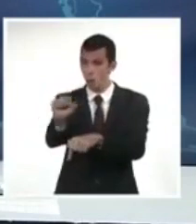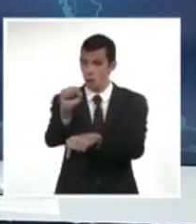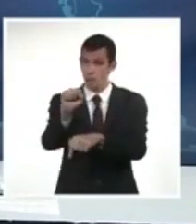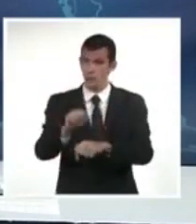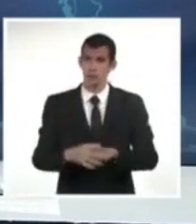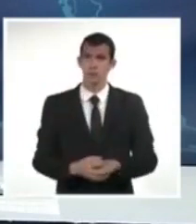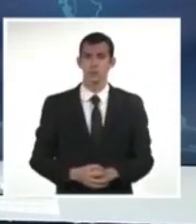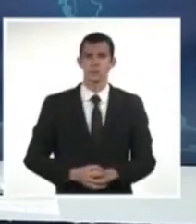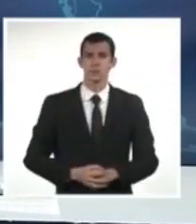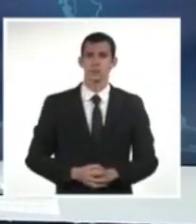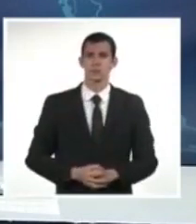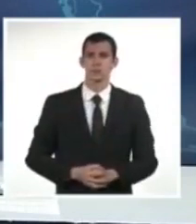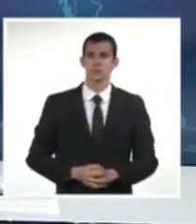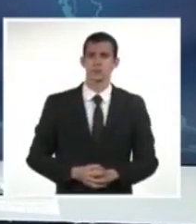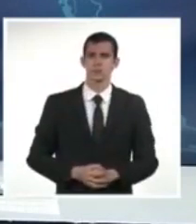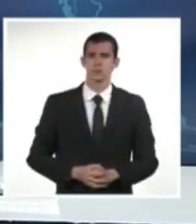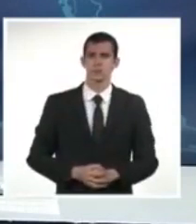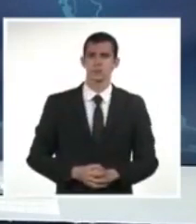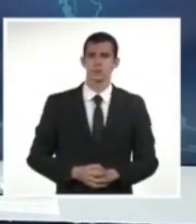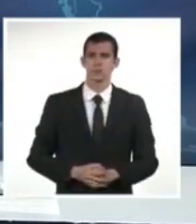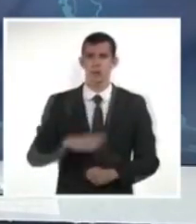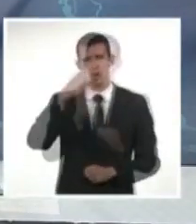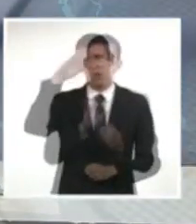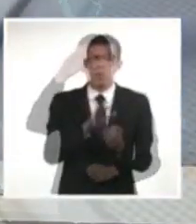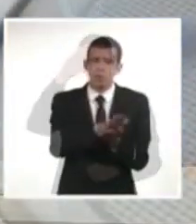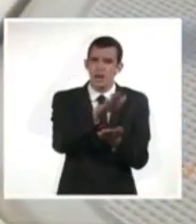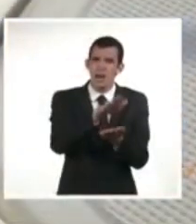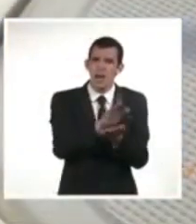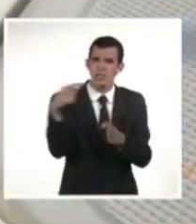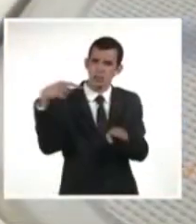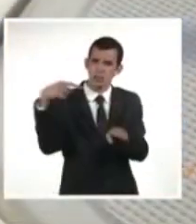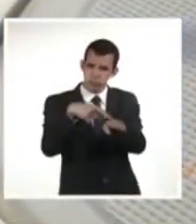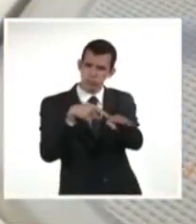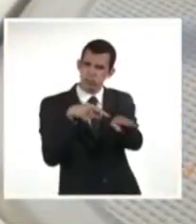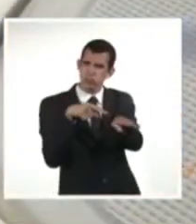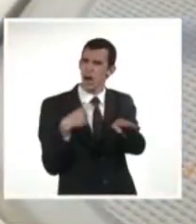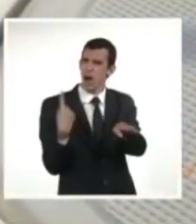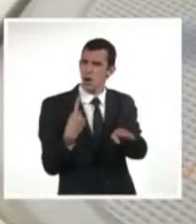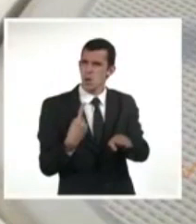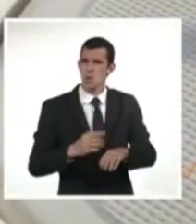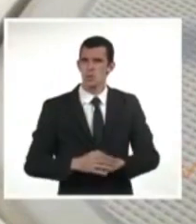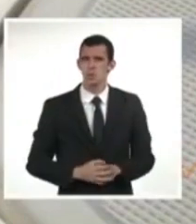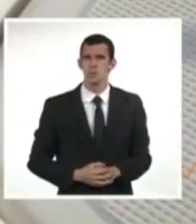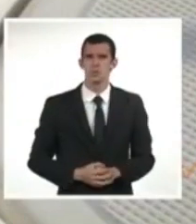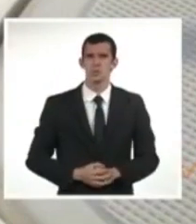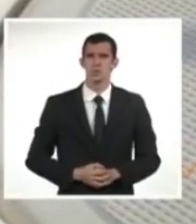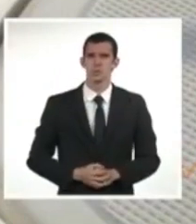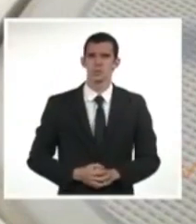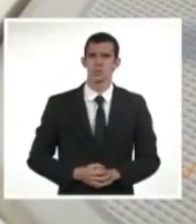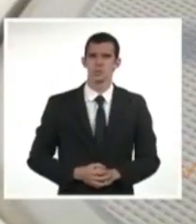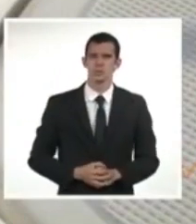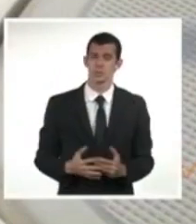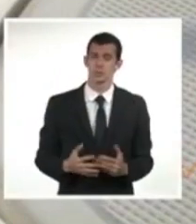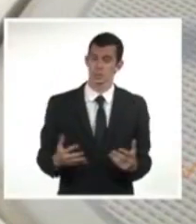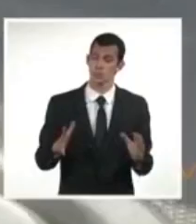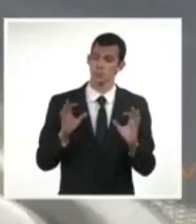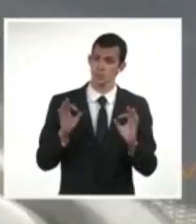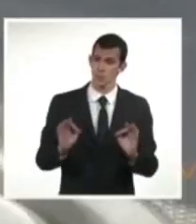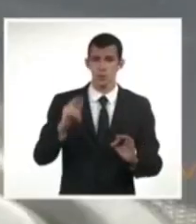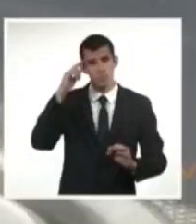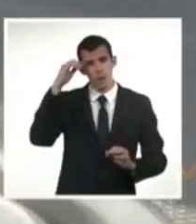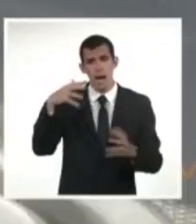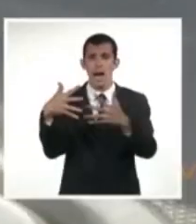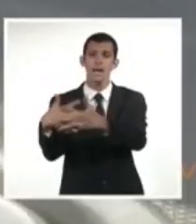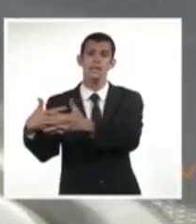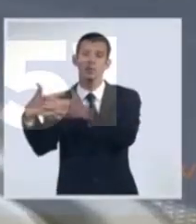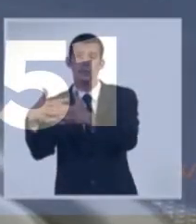continúan saliendo del sur de la florida con total impunidad y por cierto un mensajito